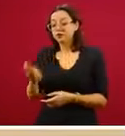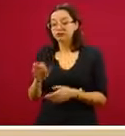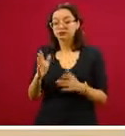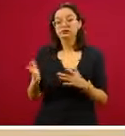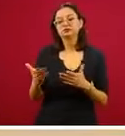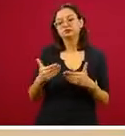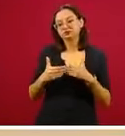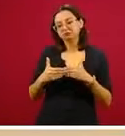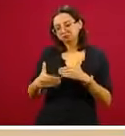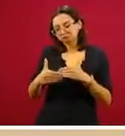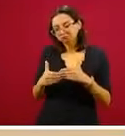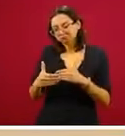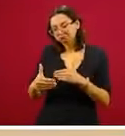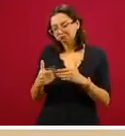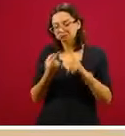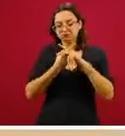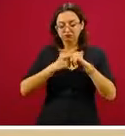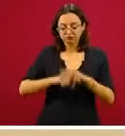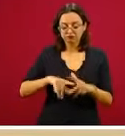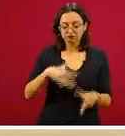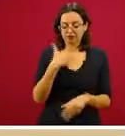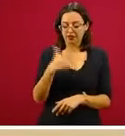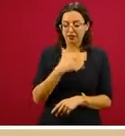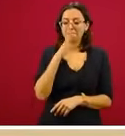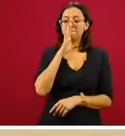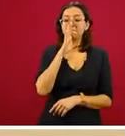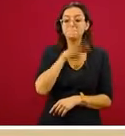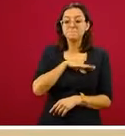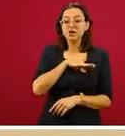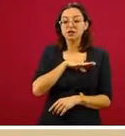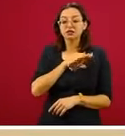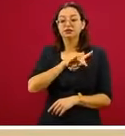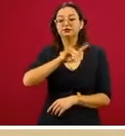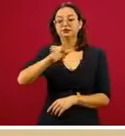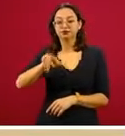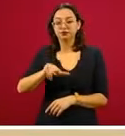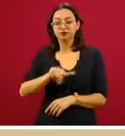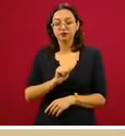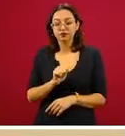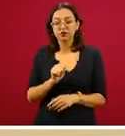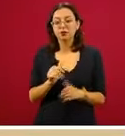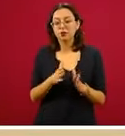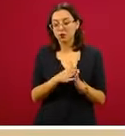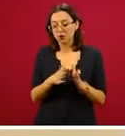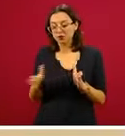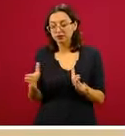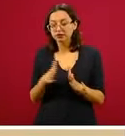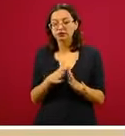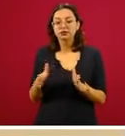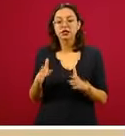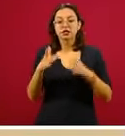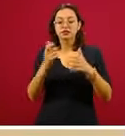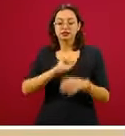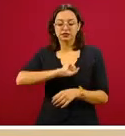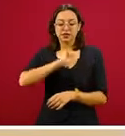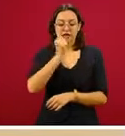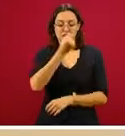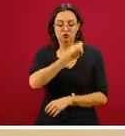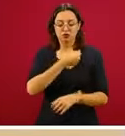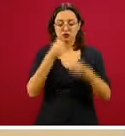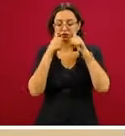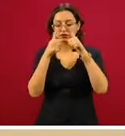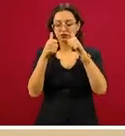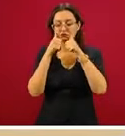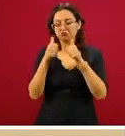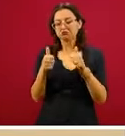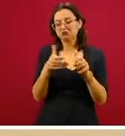desfase entre el inicio de los síntomas y la demanda o solicitud de atención de salud, y este desfase